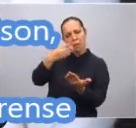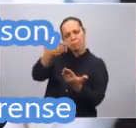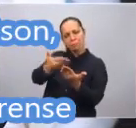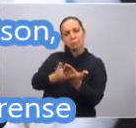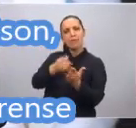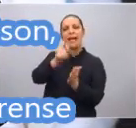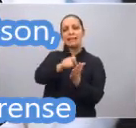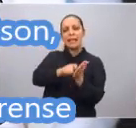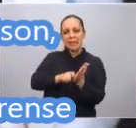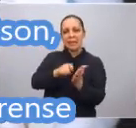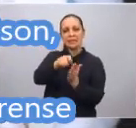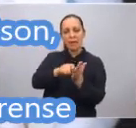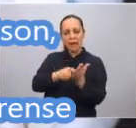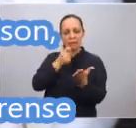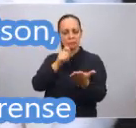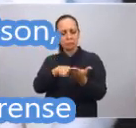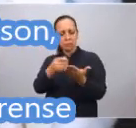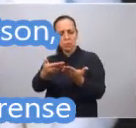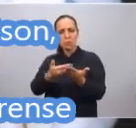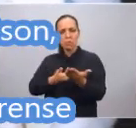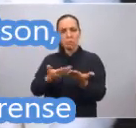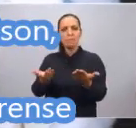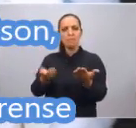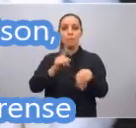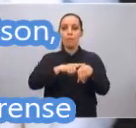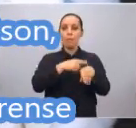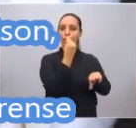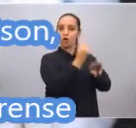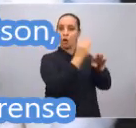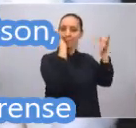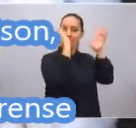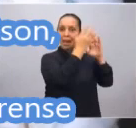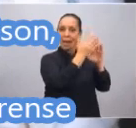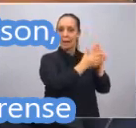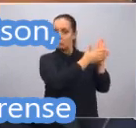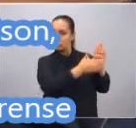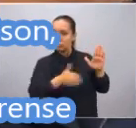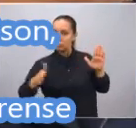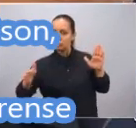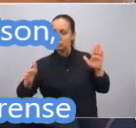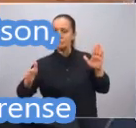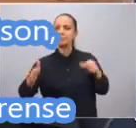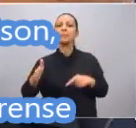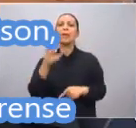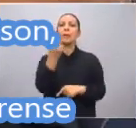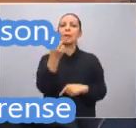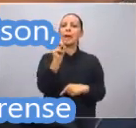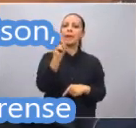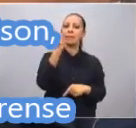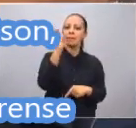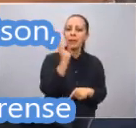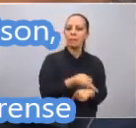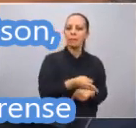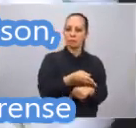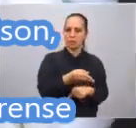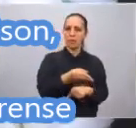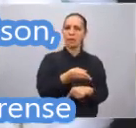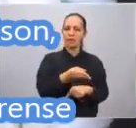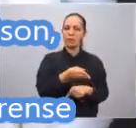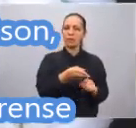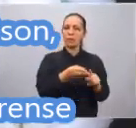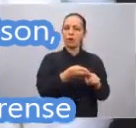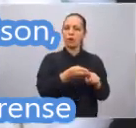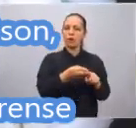estadísticas que tienen. Desde que asumió Milei, 20 puntos subió